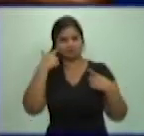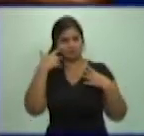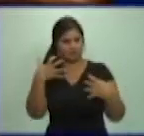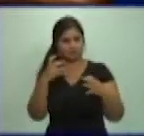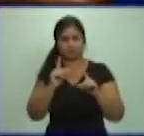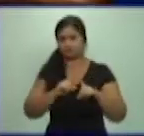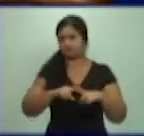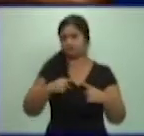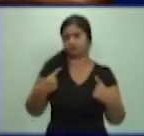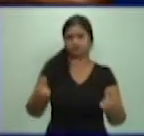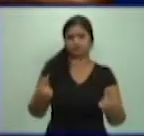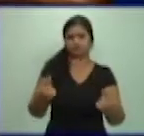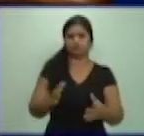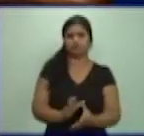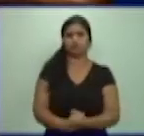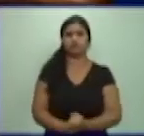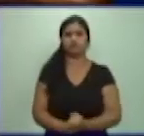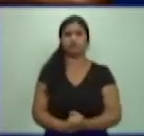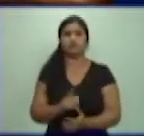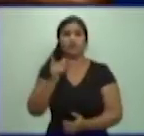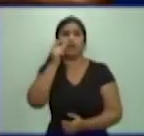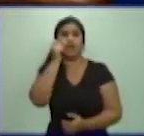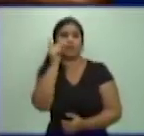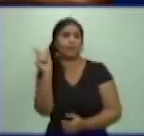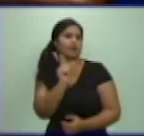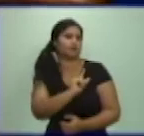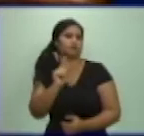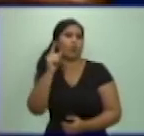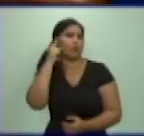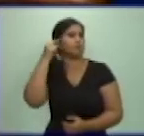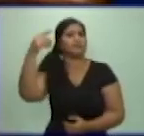El hombre no puede calcularlo.